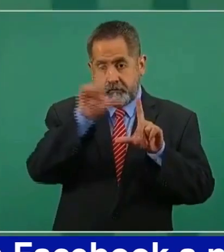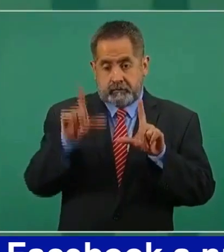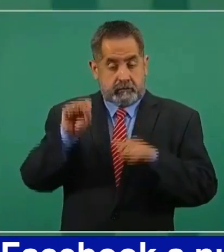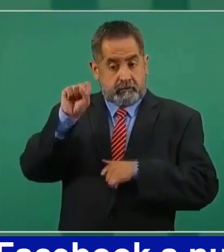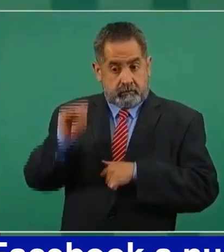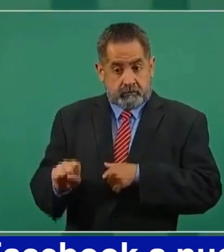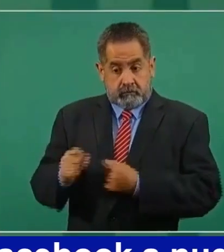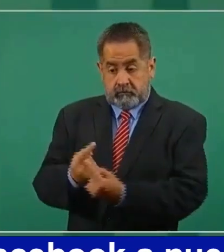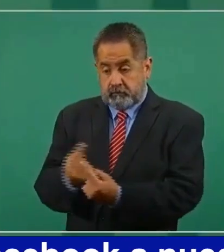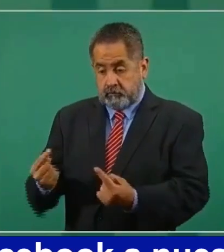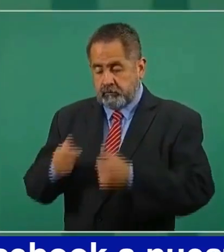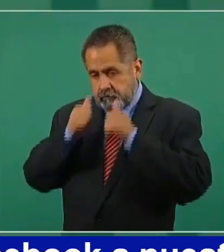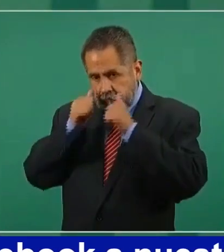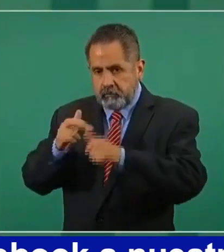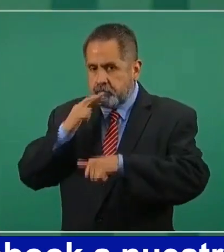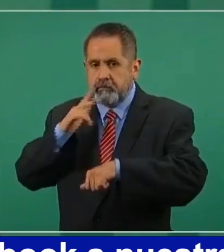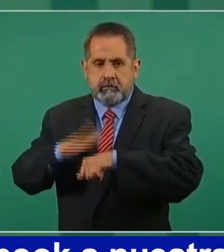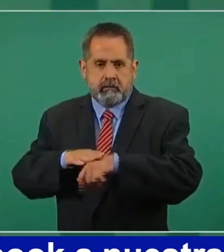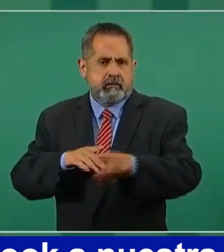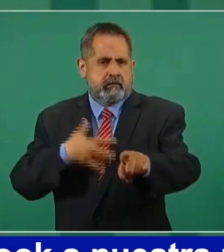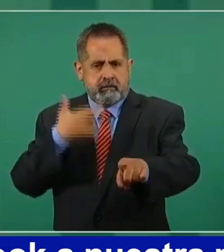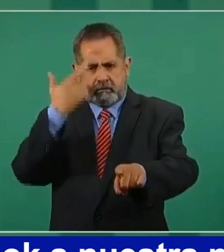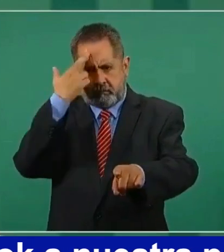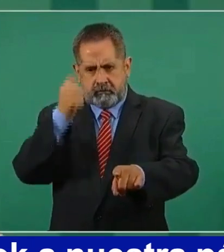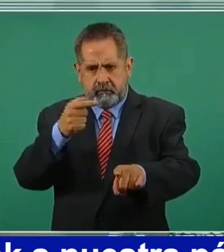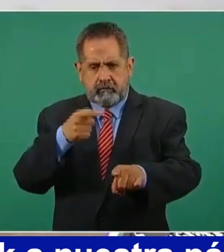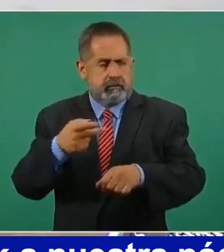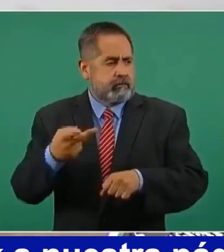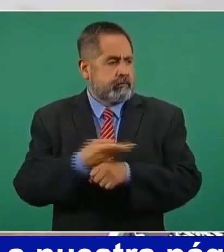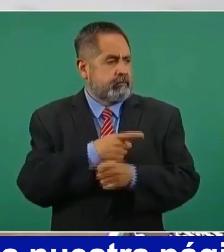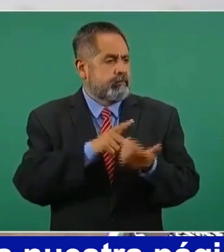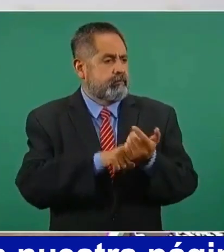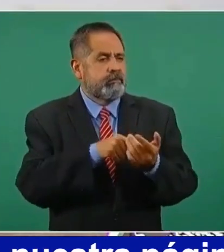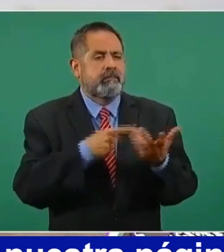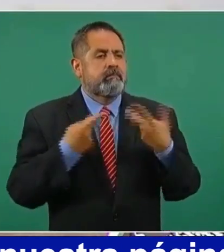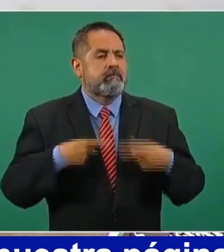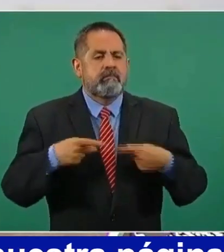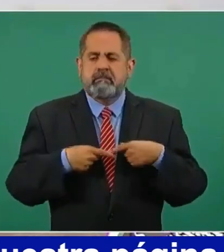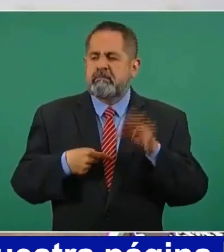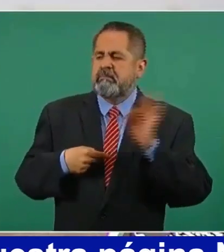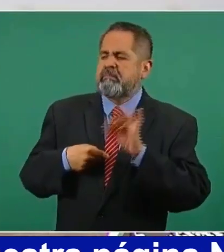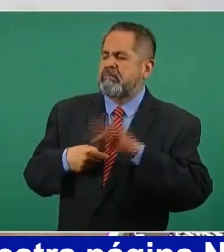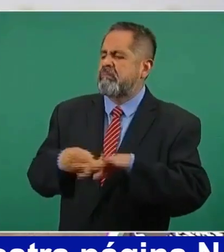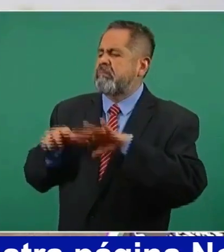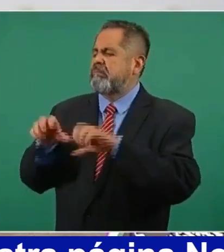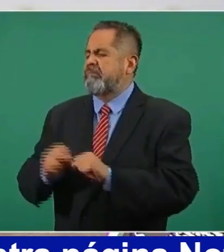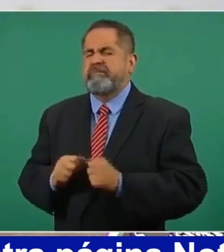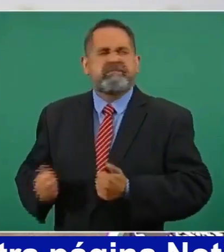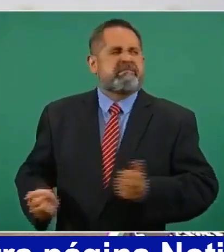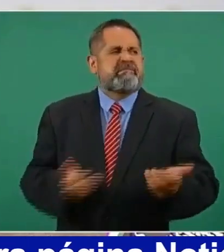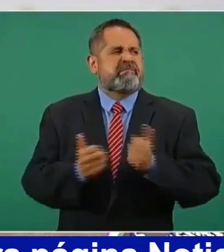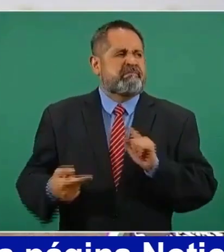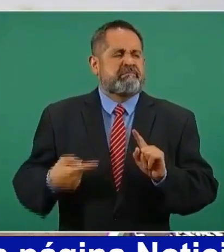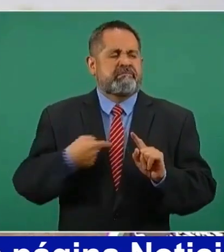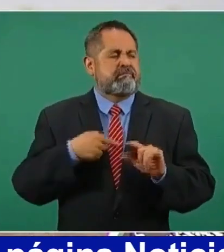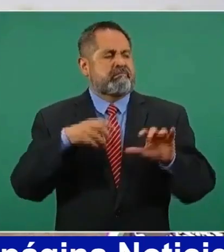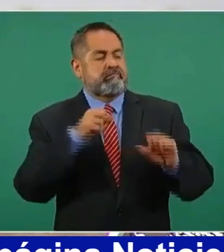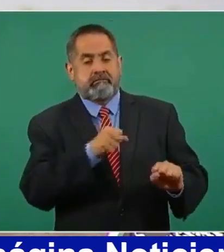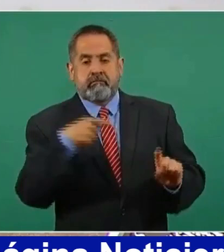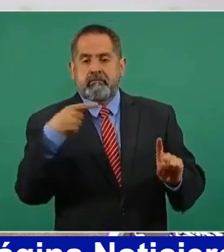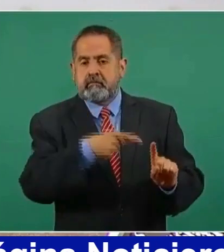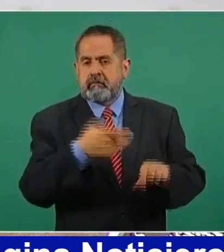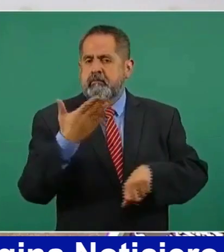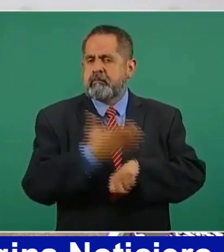Tienes razón en preguntar sobre el castigo a polleros, a traficantes de personas. Vamos a actuar